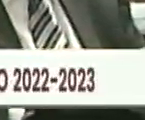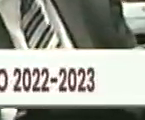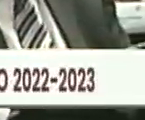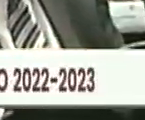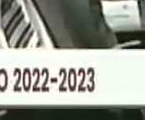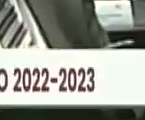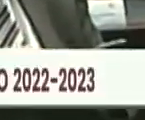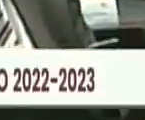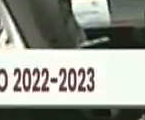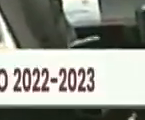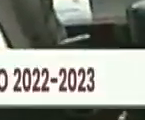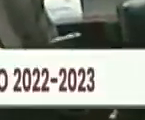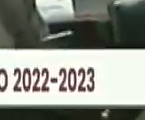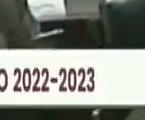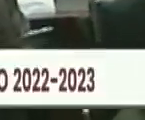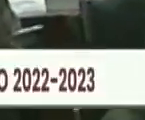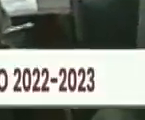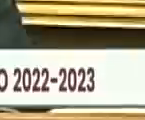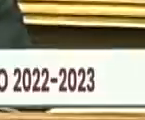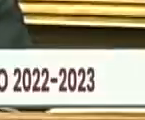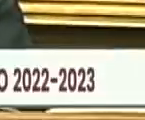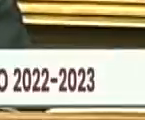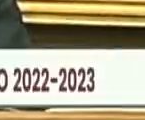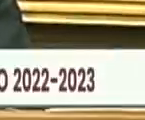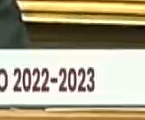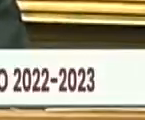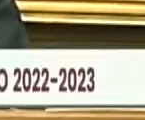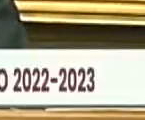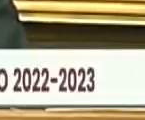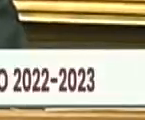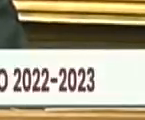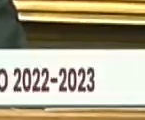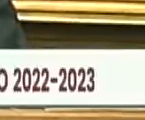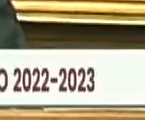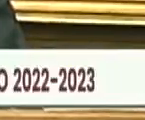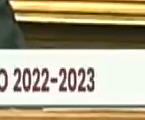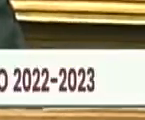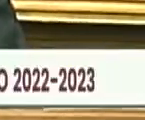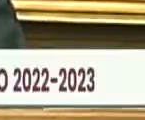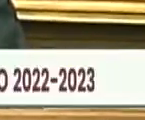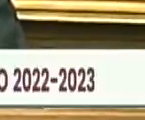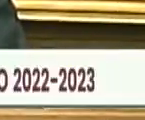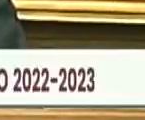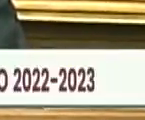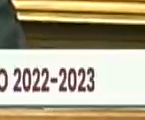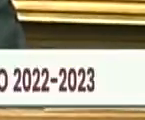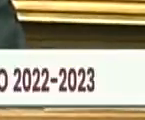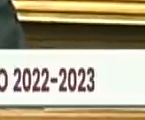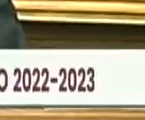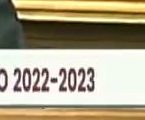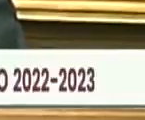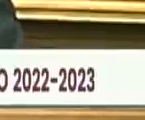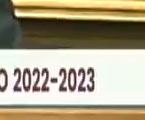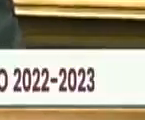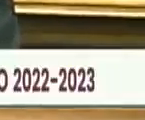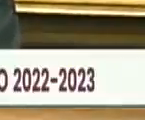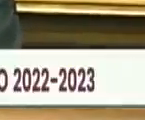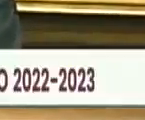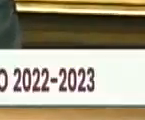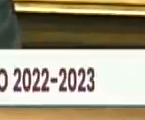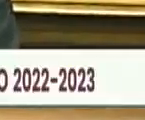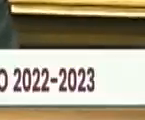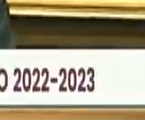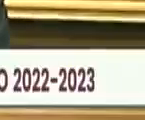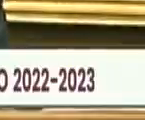Igualmente aprobaron 81 acuerdos y autorizaron la designación de 9 embajadores.